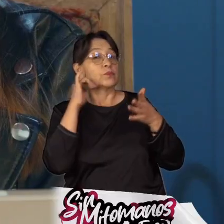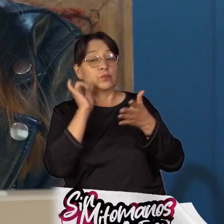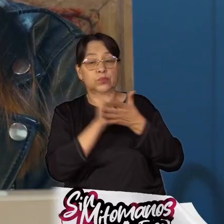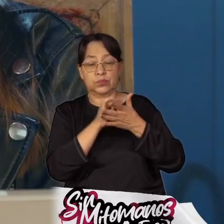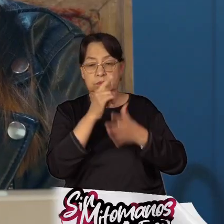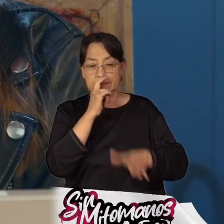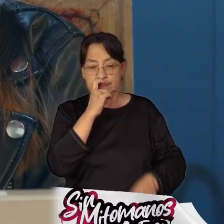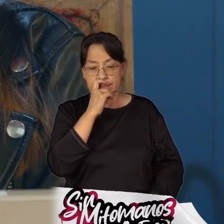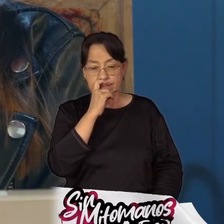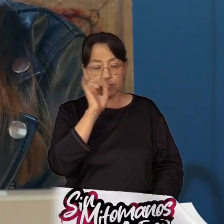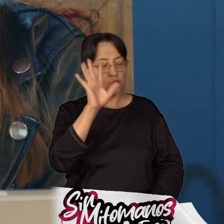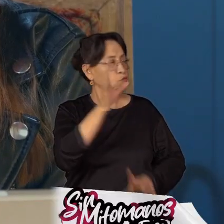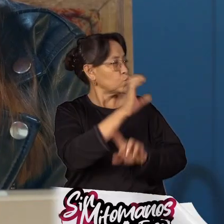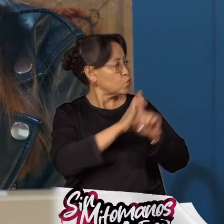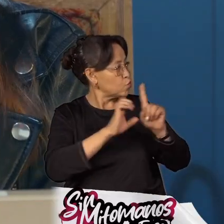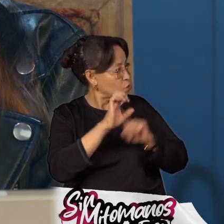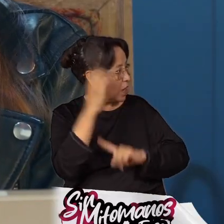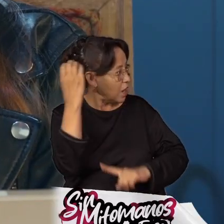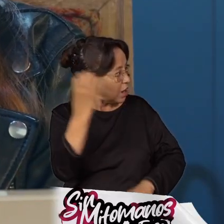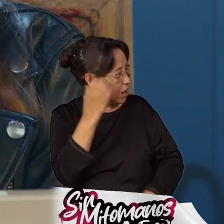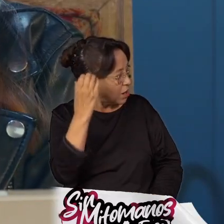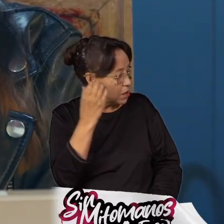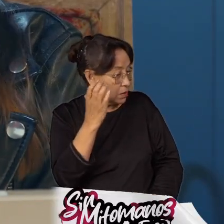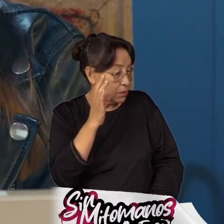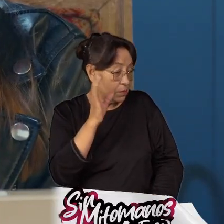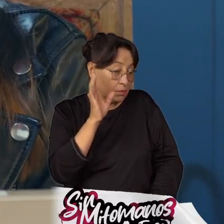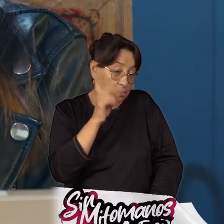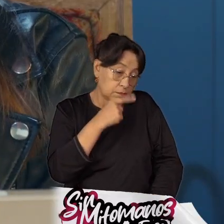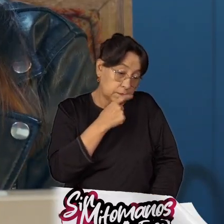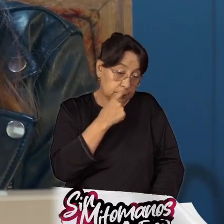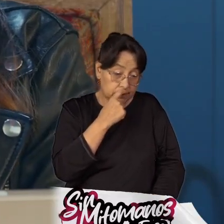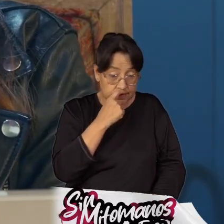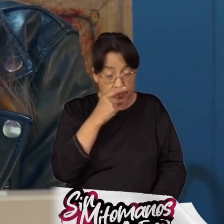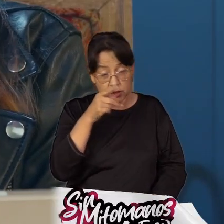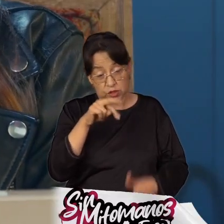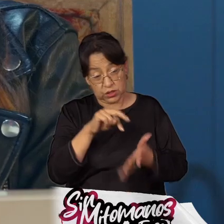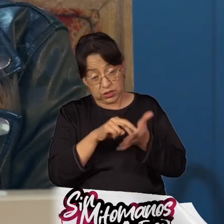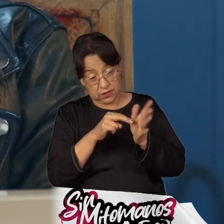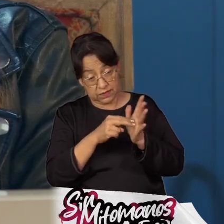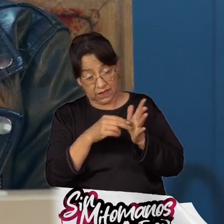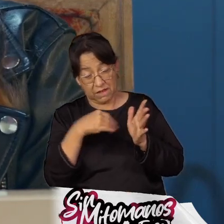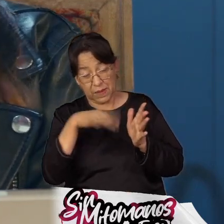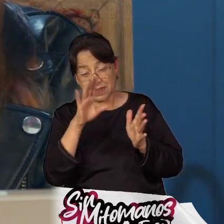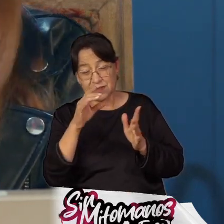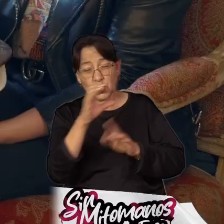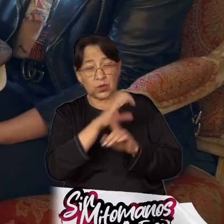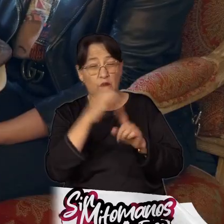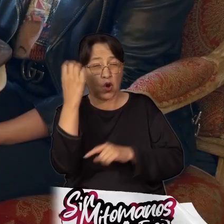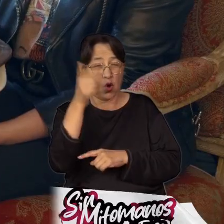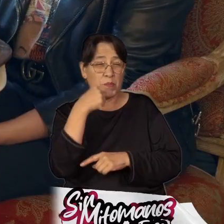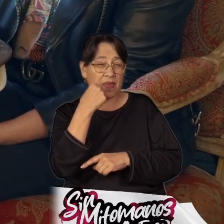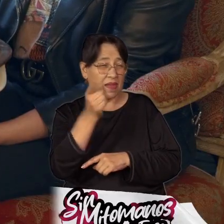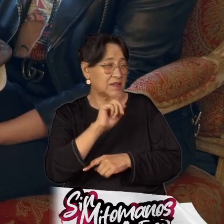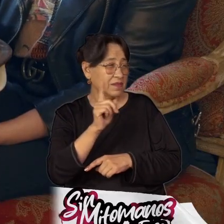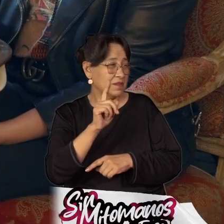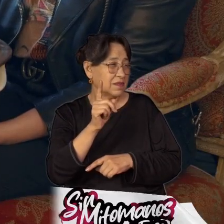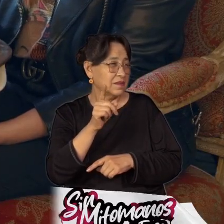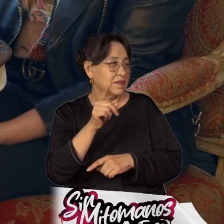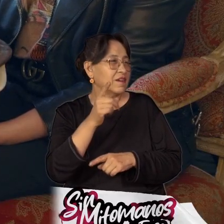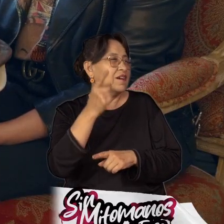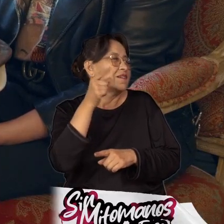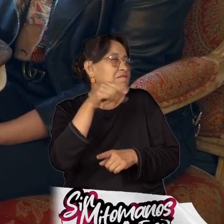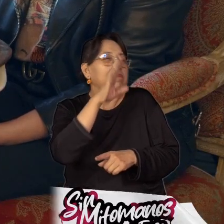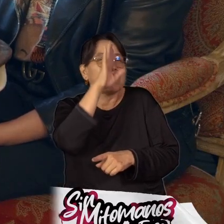por la cultura colombiana, más que porque sea un problema que los quiten realmente. Puede ser,